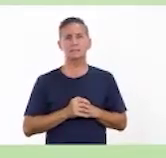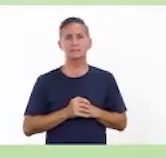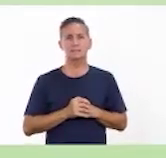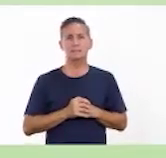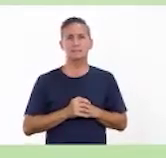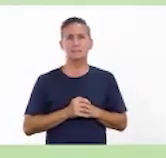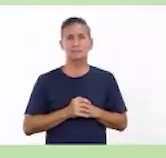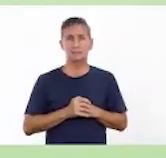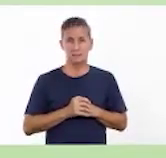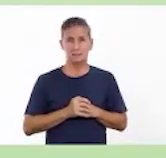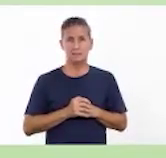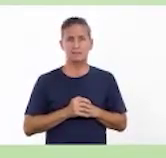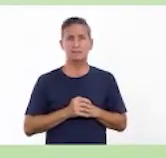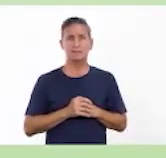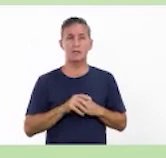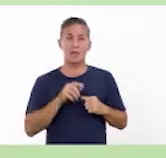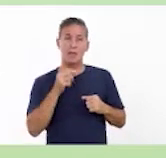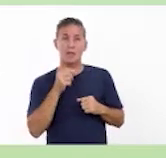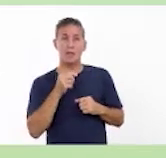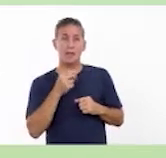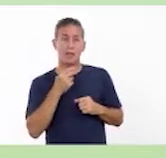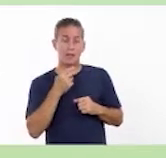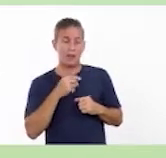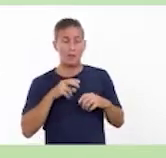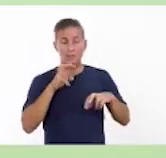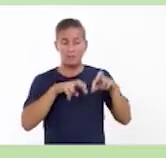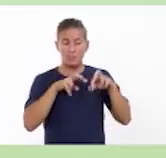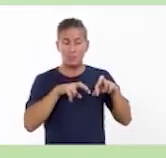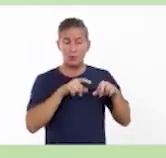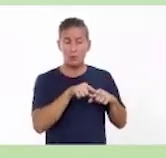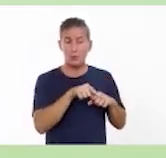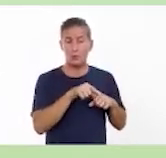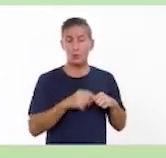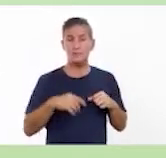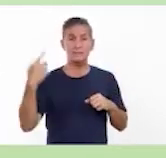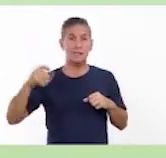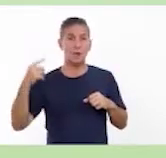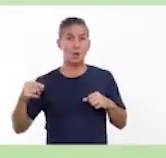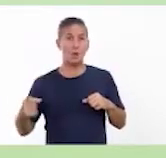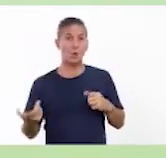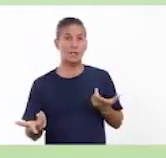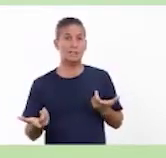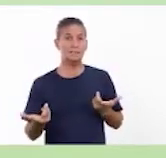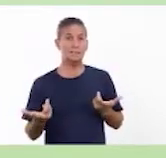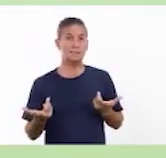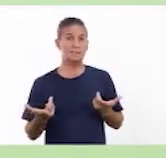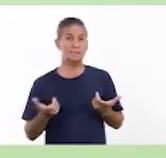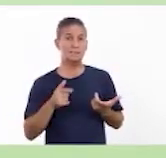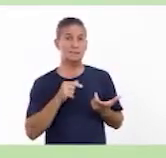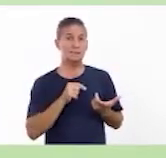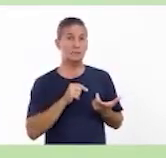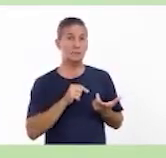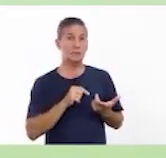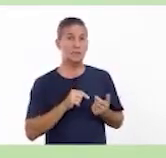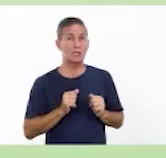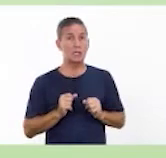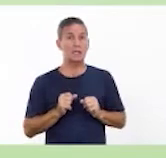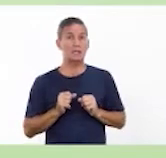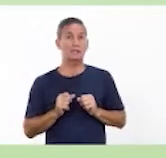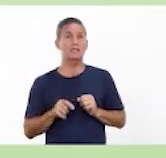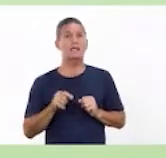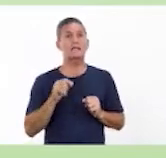En la 173 vamos a buscar los ejercicios que se van a